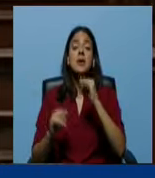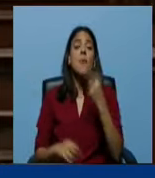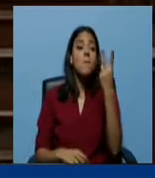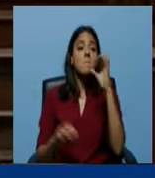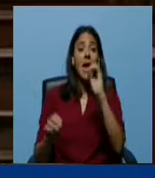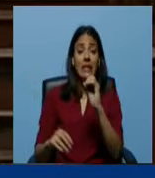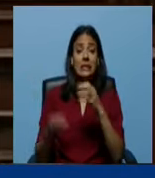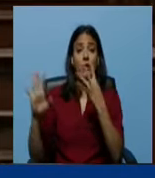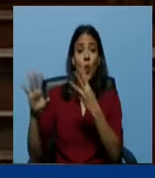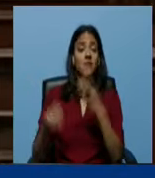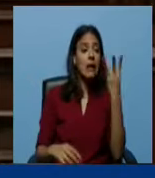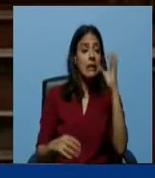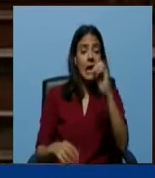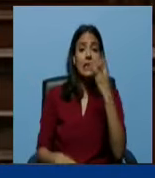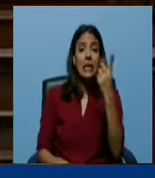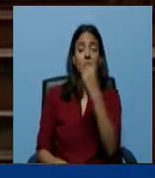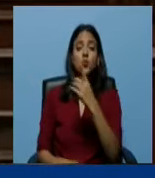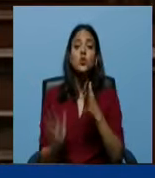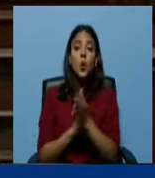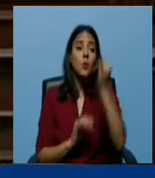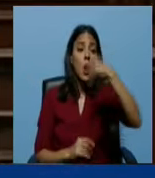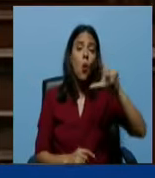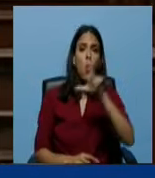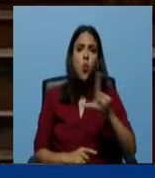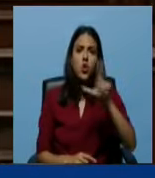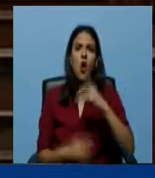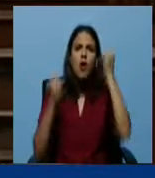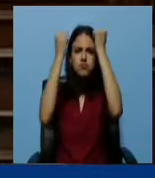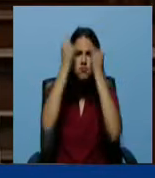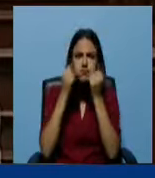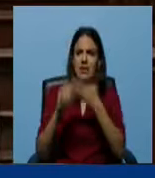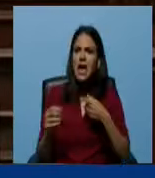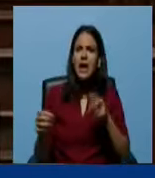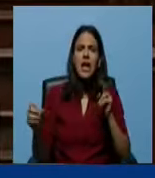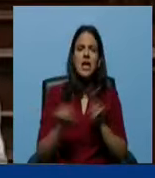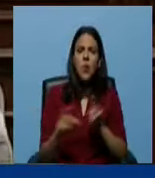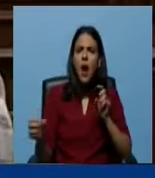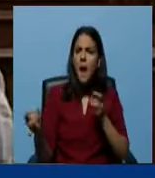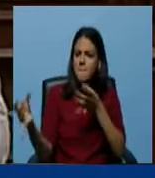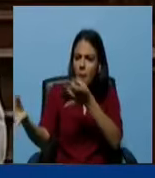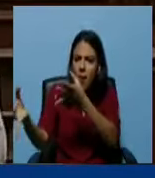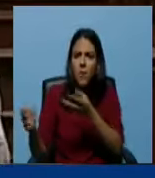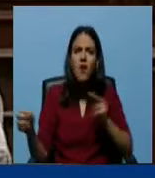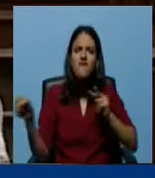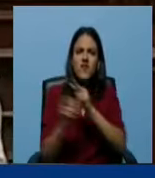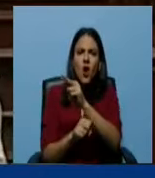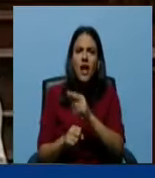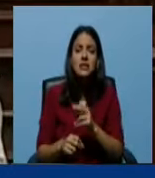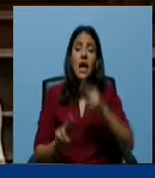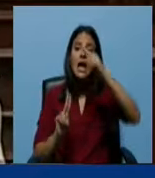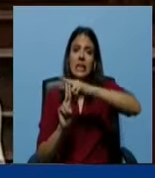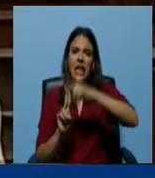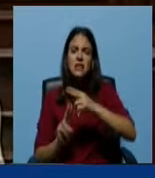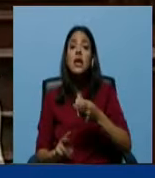julio, que intentaron asaltar el poder con grupos de criminales, el Táchira en paz.